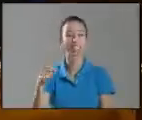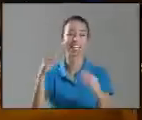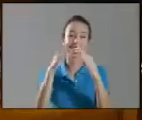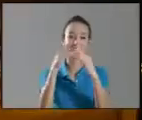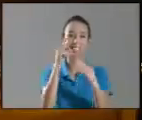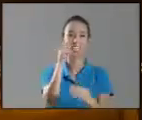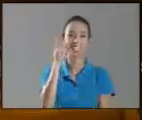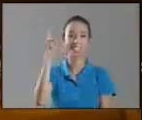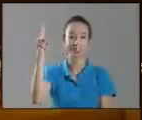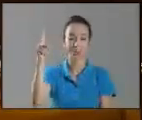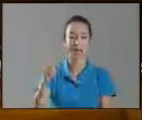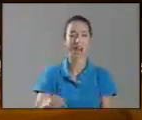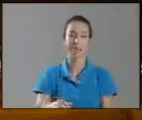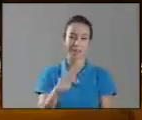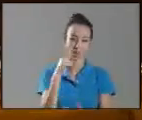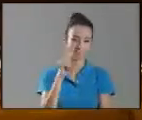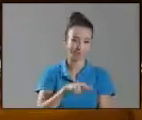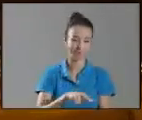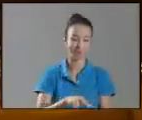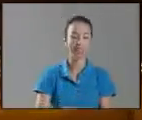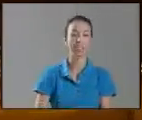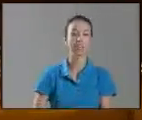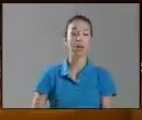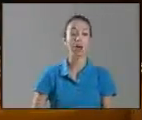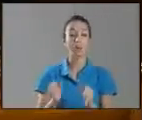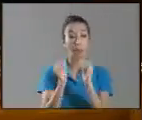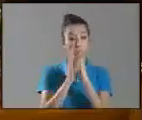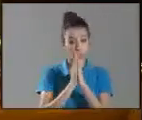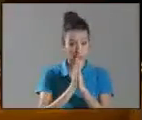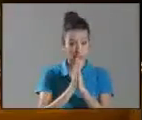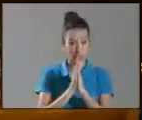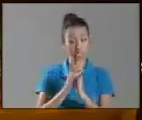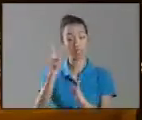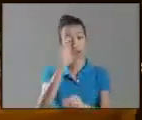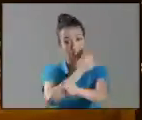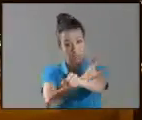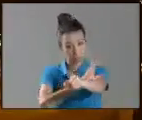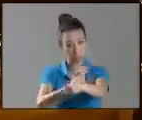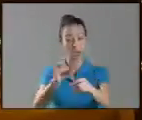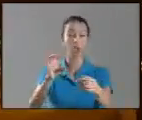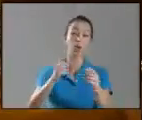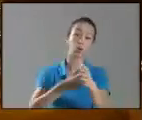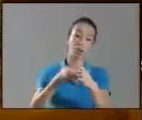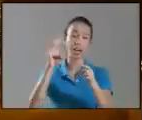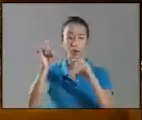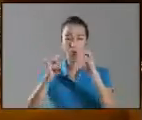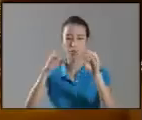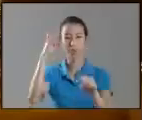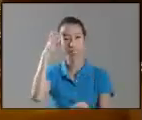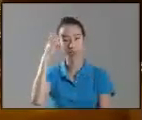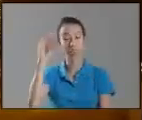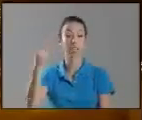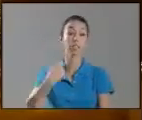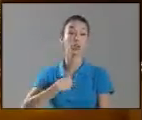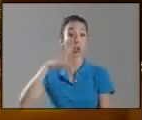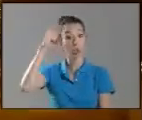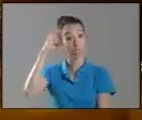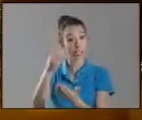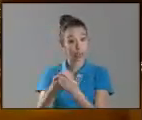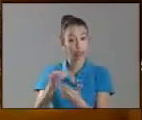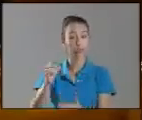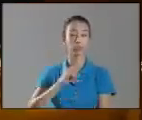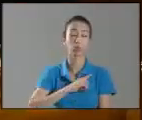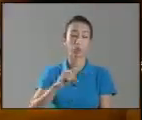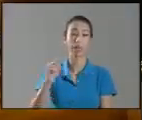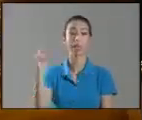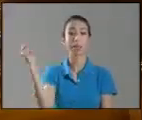Señor. Y qué bueno es podernos juntar nuevamente en la casa del Señor, ¿verdad? Vamos